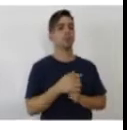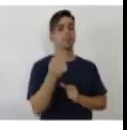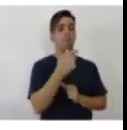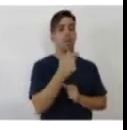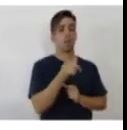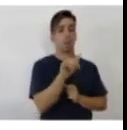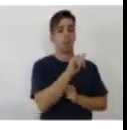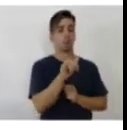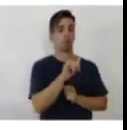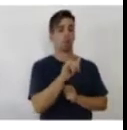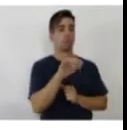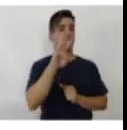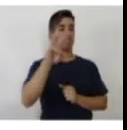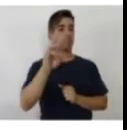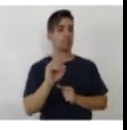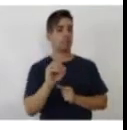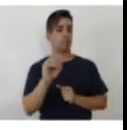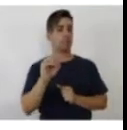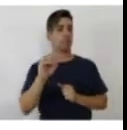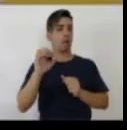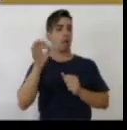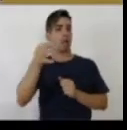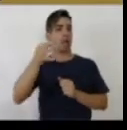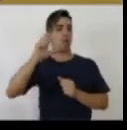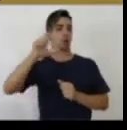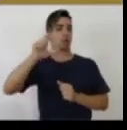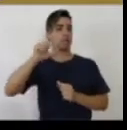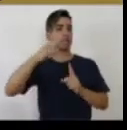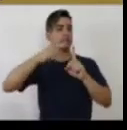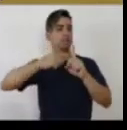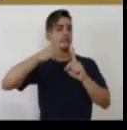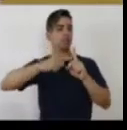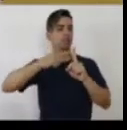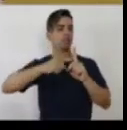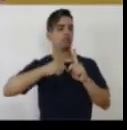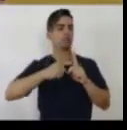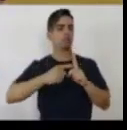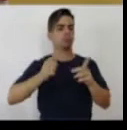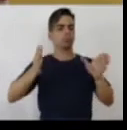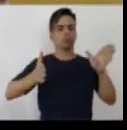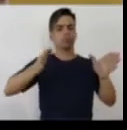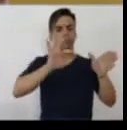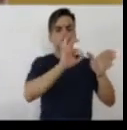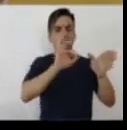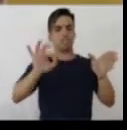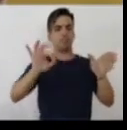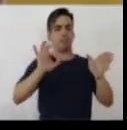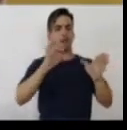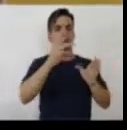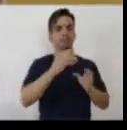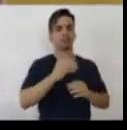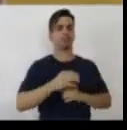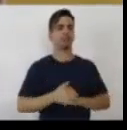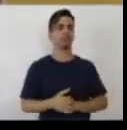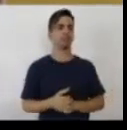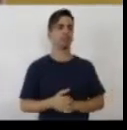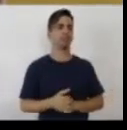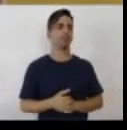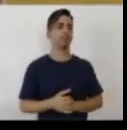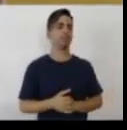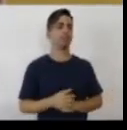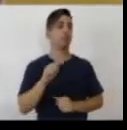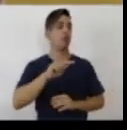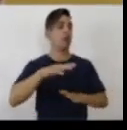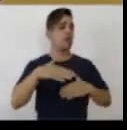grados centígrados, porque esos extremos, esos valores pertenecen al intervalo. Vamos